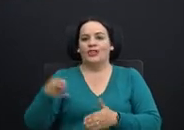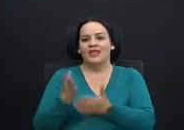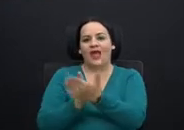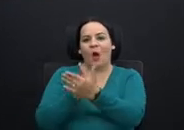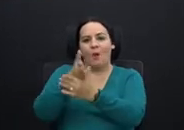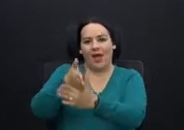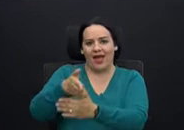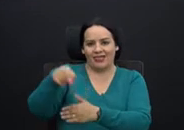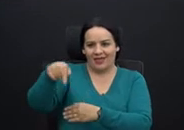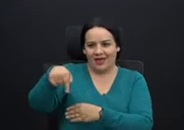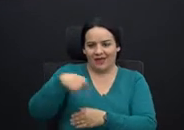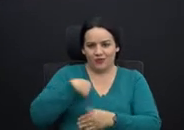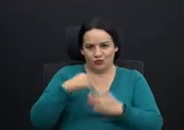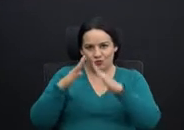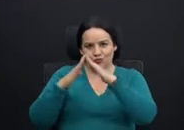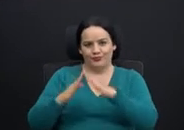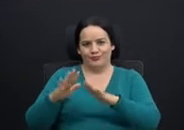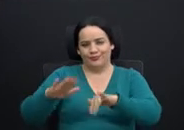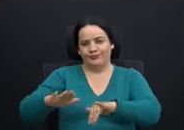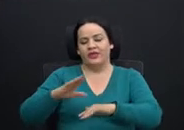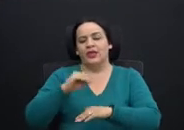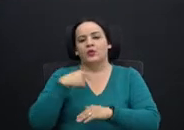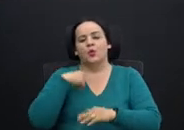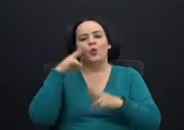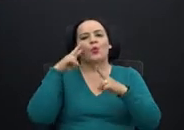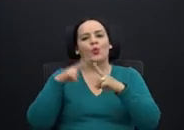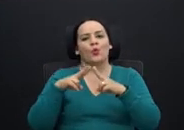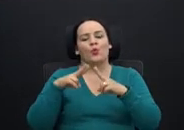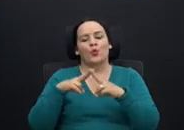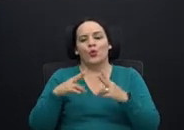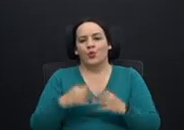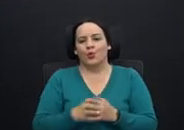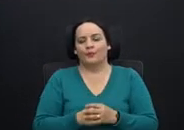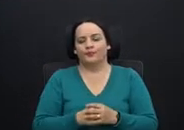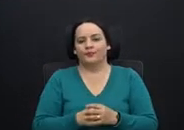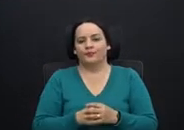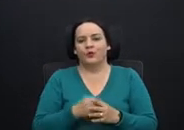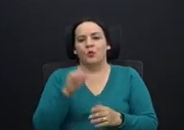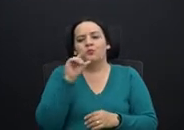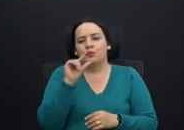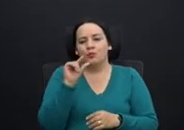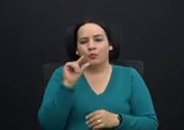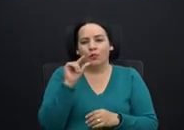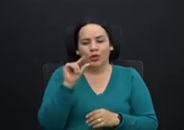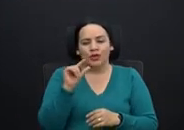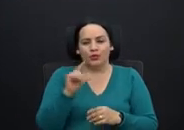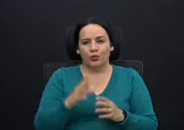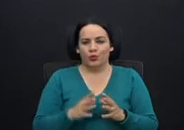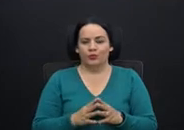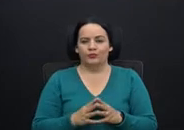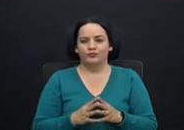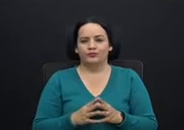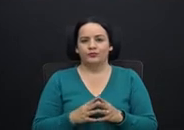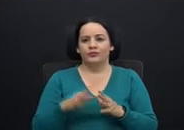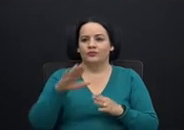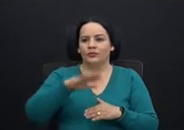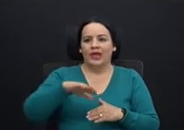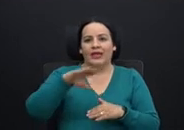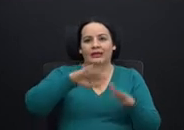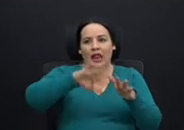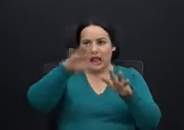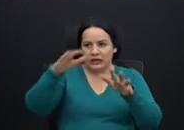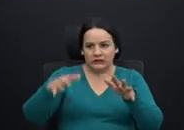Aguacate y conozco un poquito de las minas, del